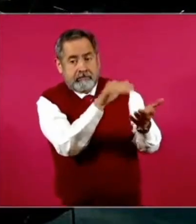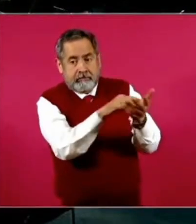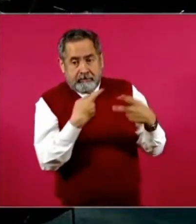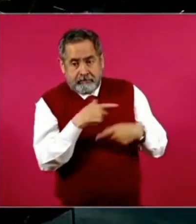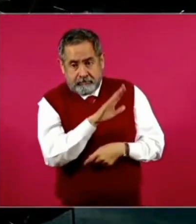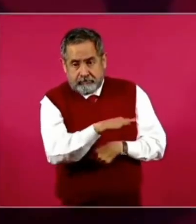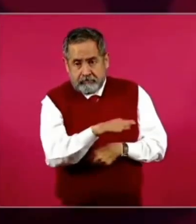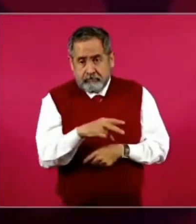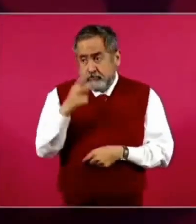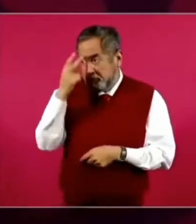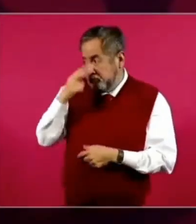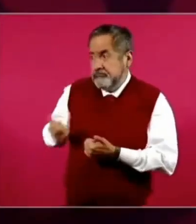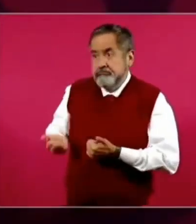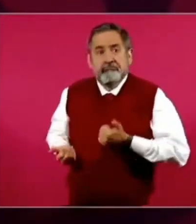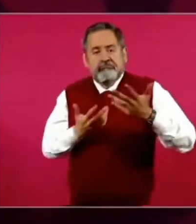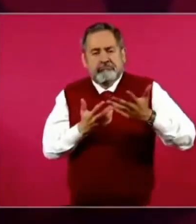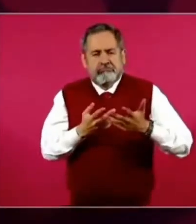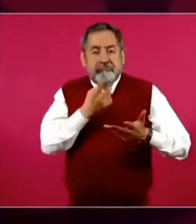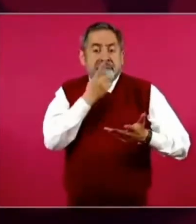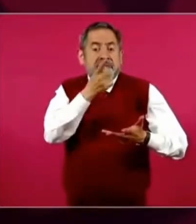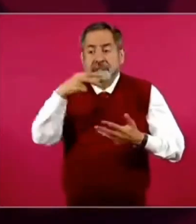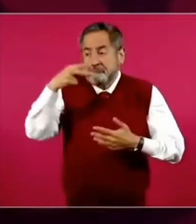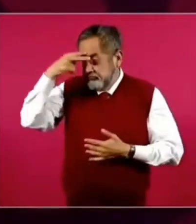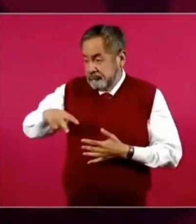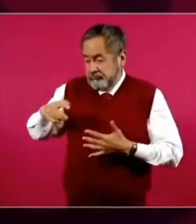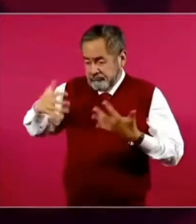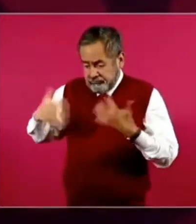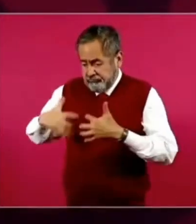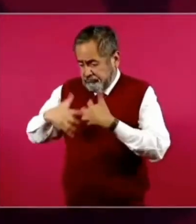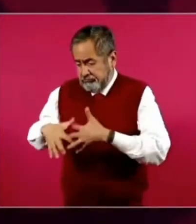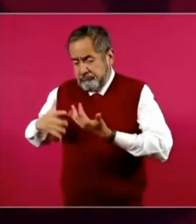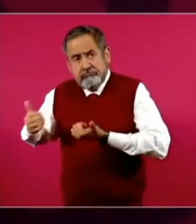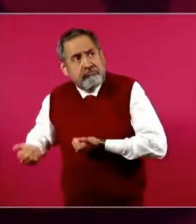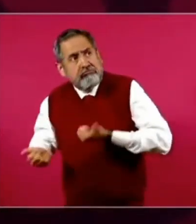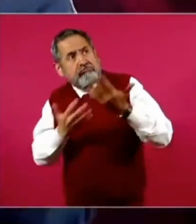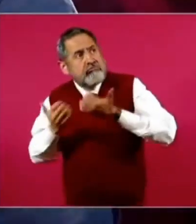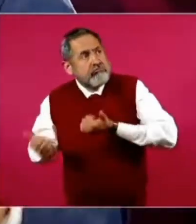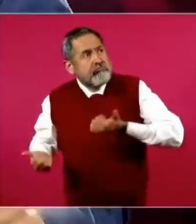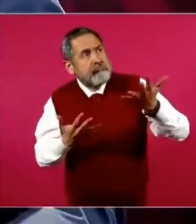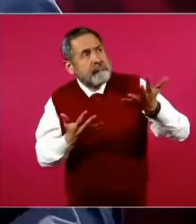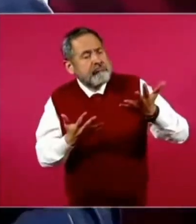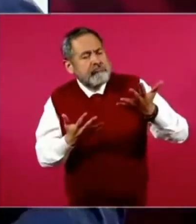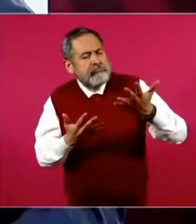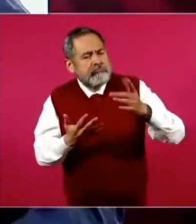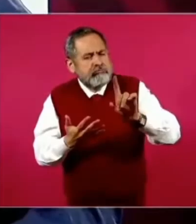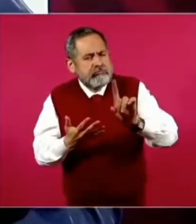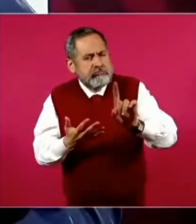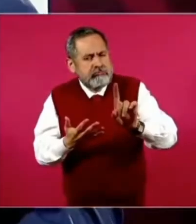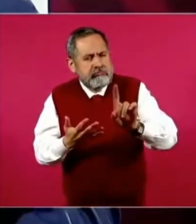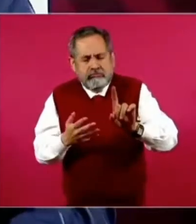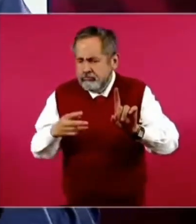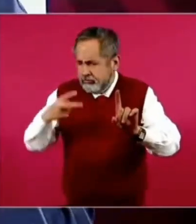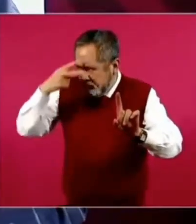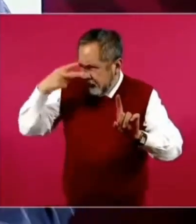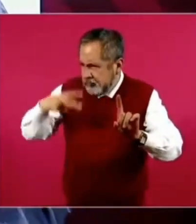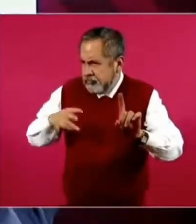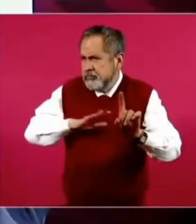fentanilo, que aquí se produce el fentanilo, ¿por qué en México no se mueren